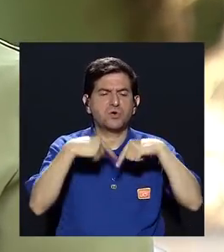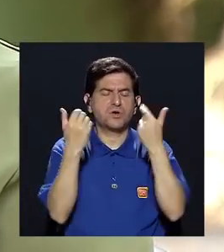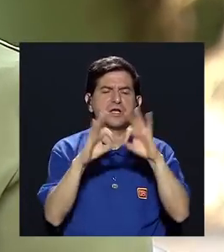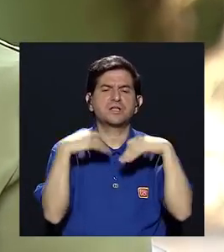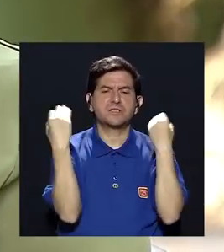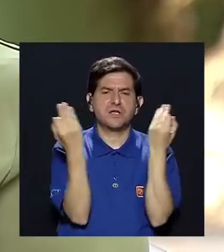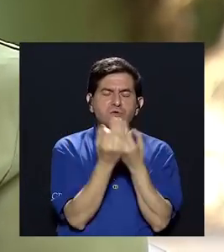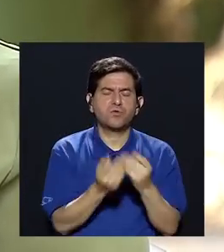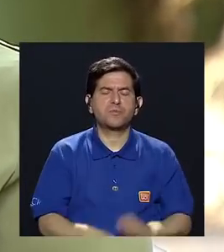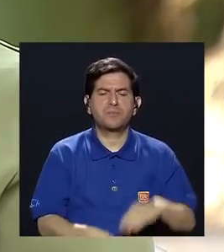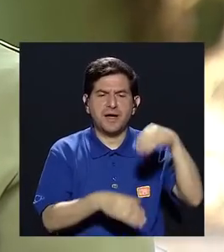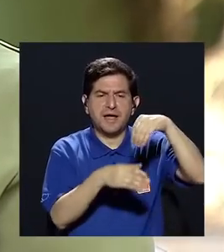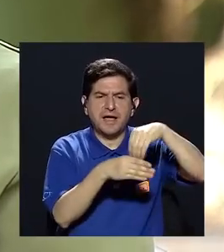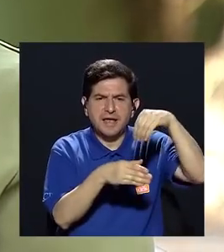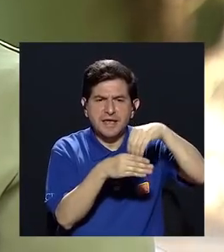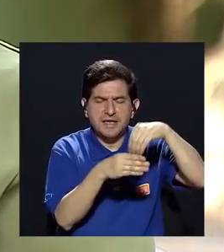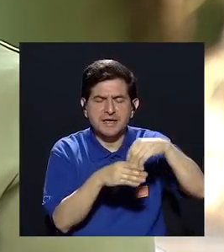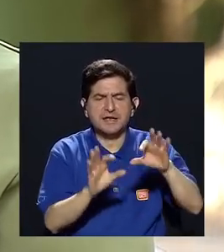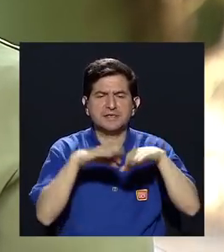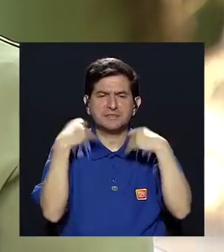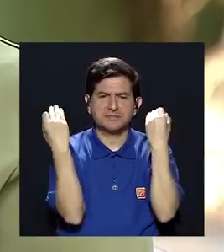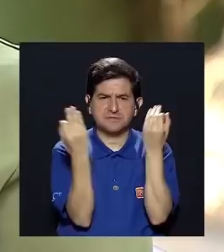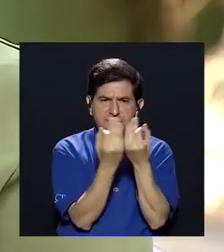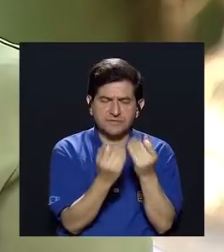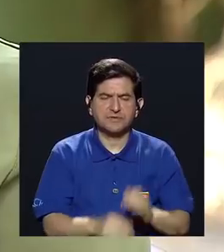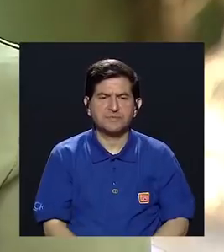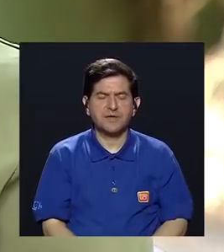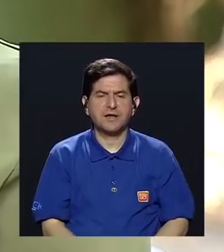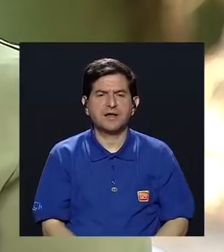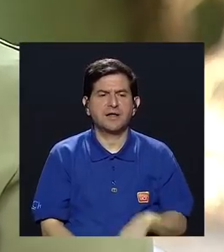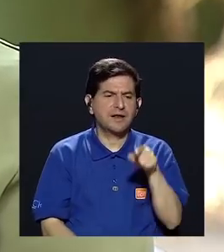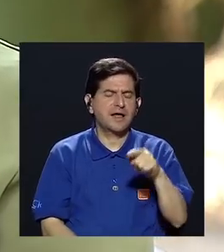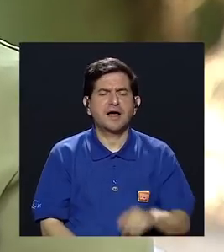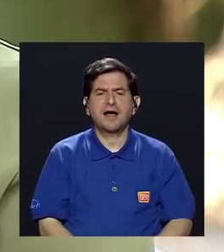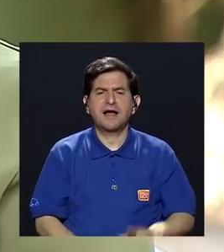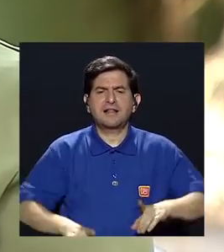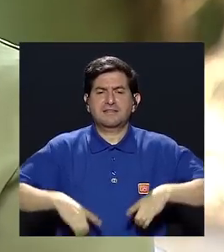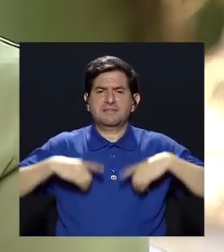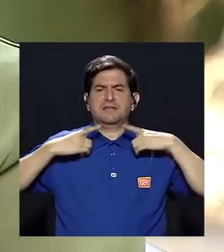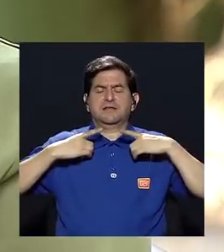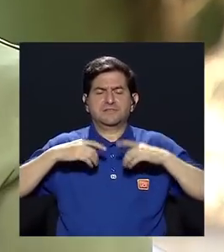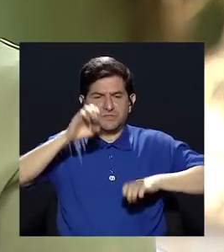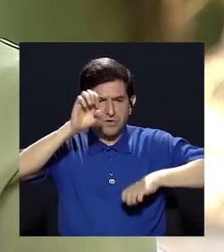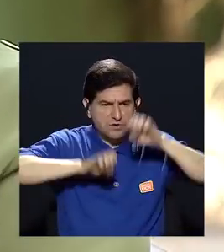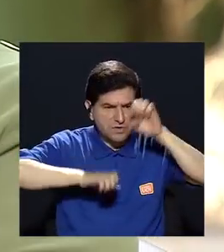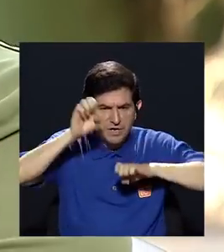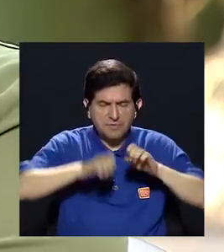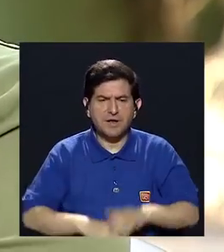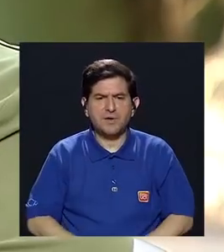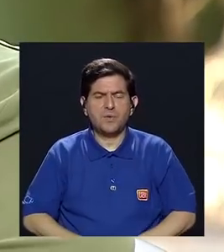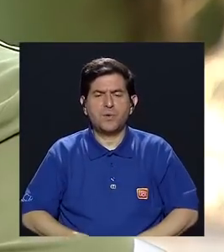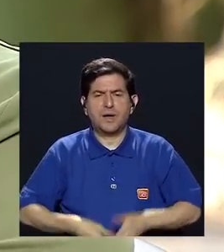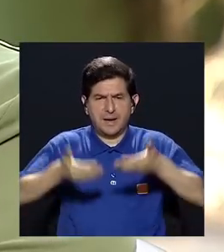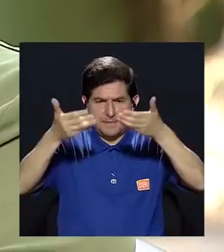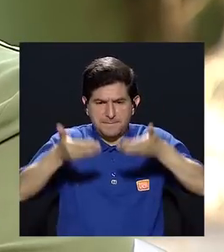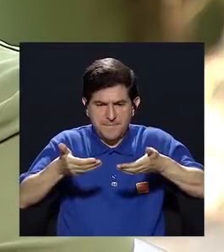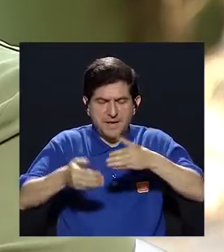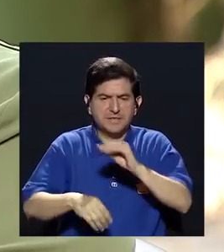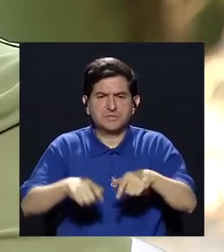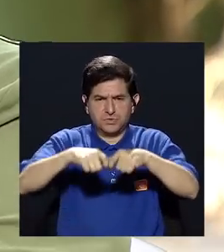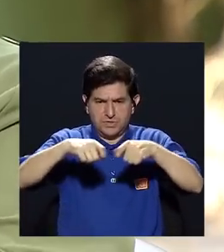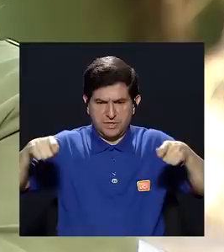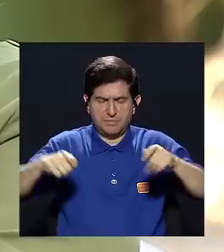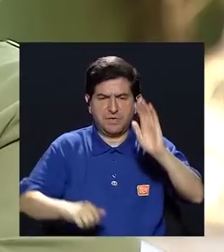grupo familiar, el ingreso familiar, la dirección y se evalúa el peso y la talla del